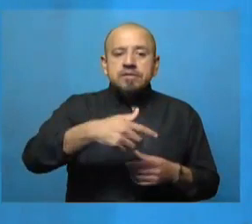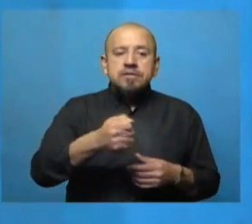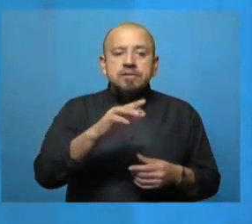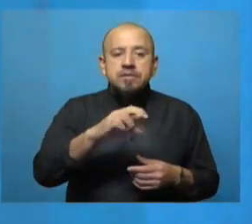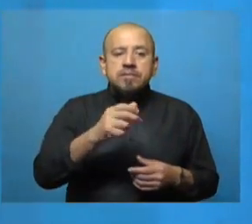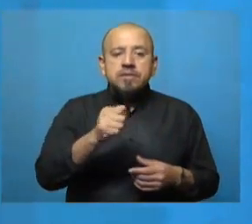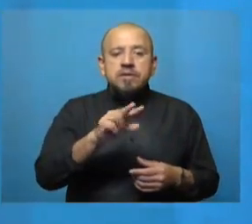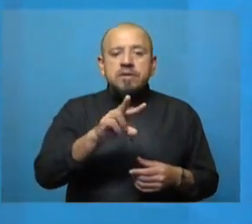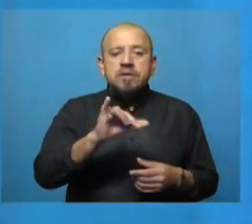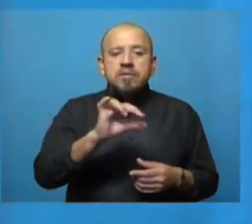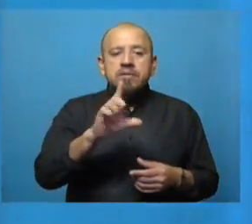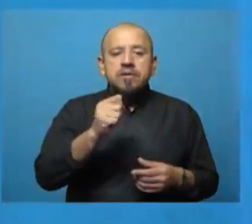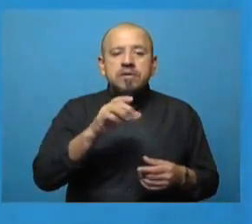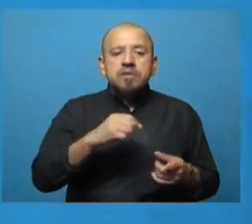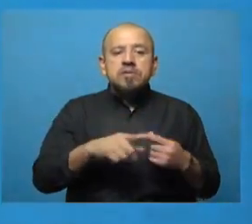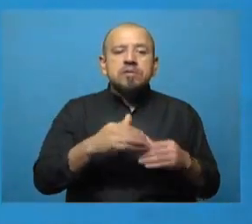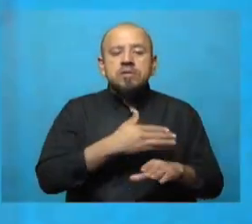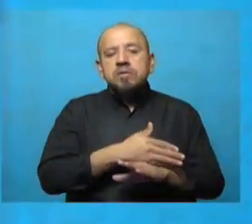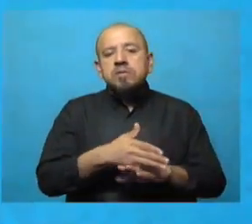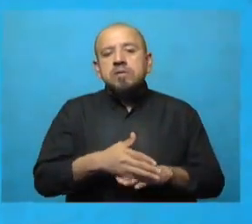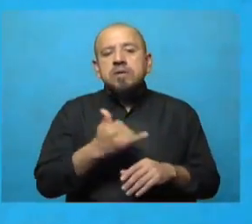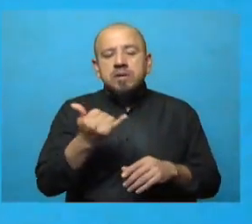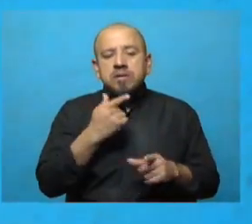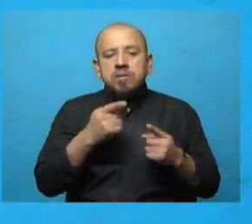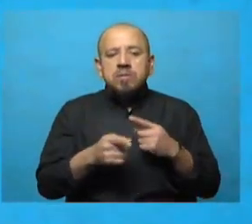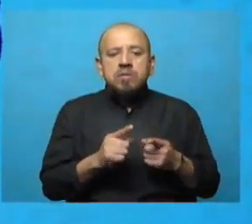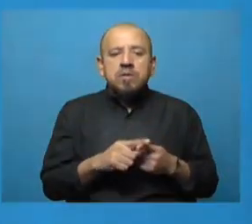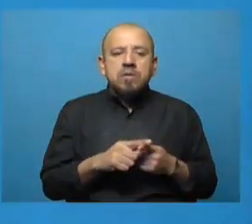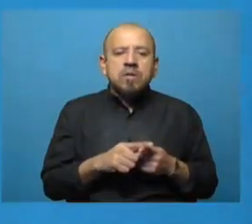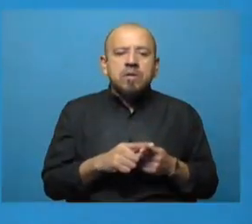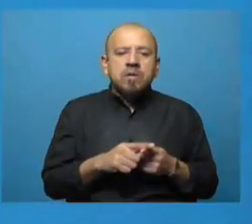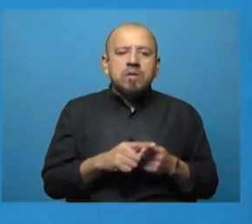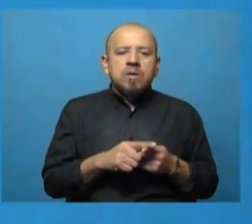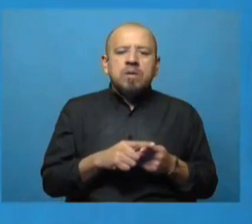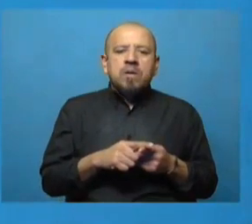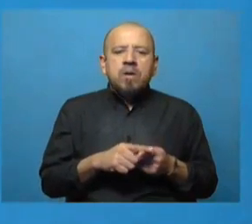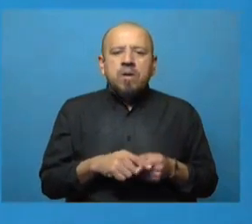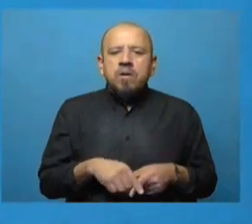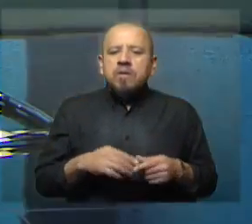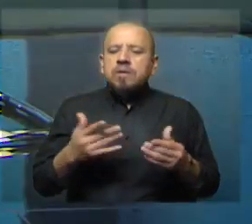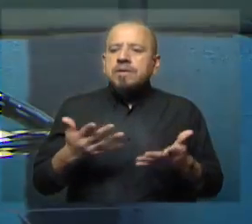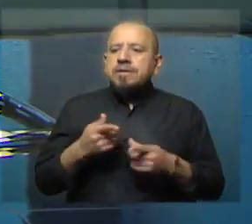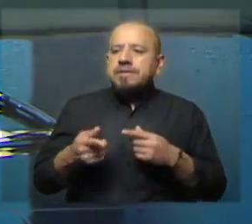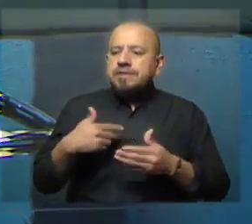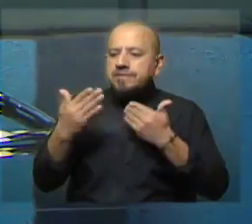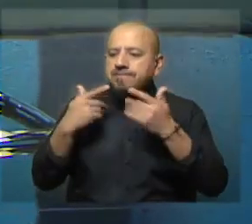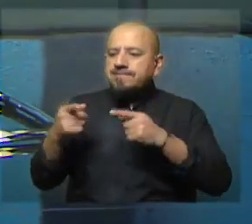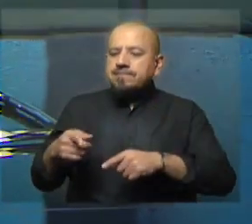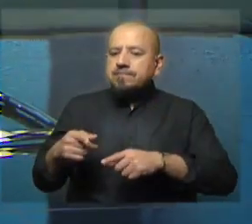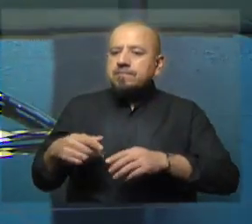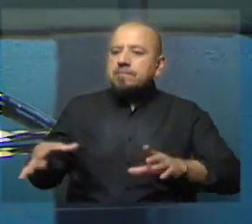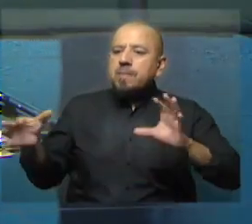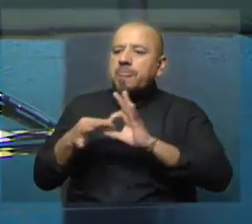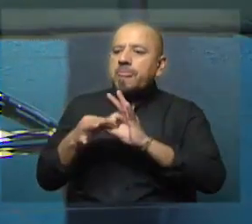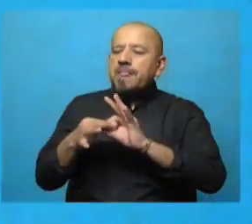pero duró mucho más en el tiempo hasta el día de hoy ahora hablar de canciones también tiene un vínculo